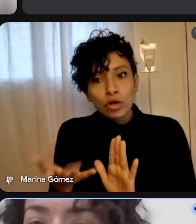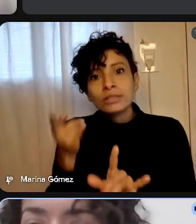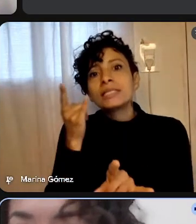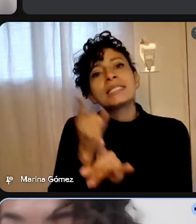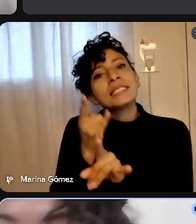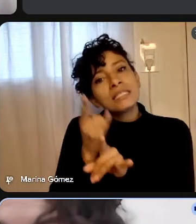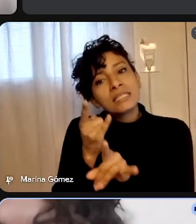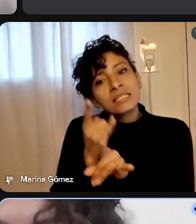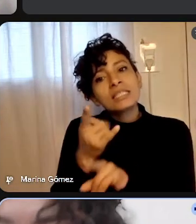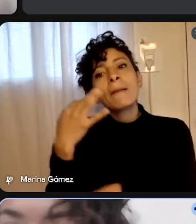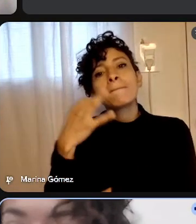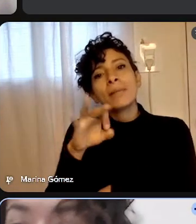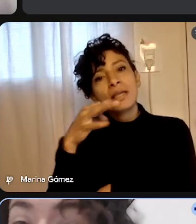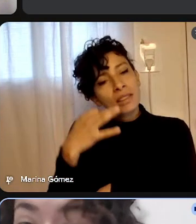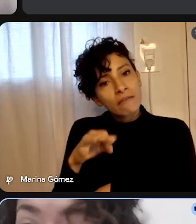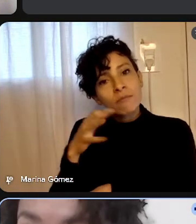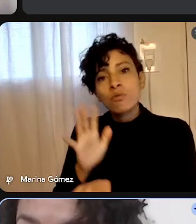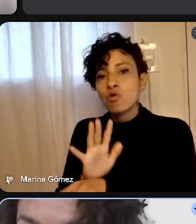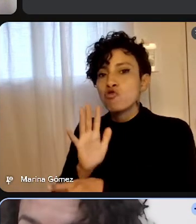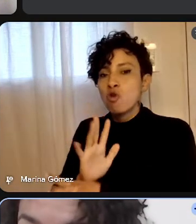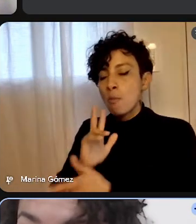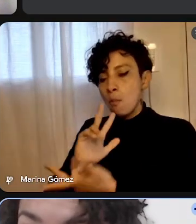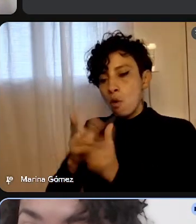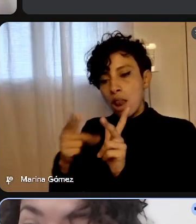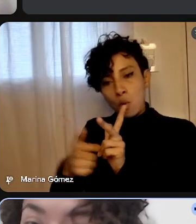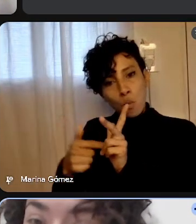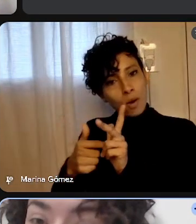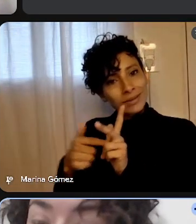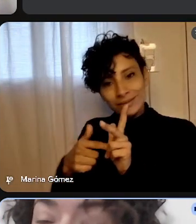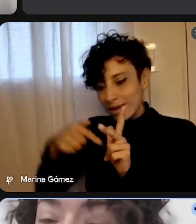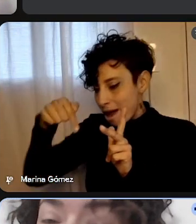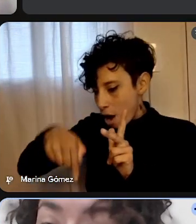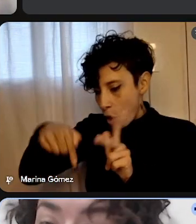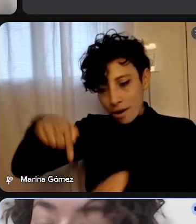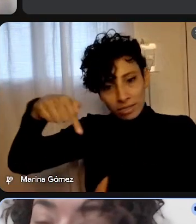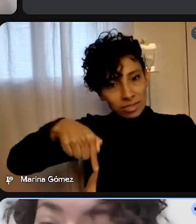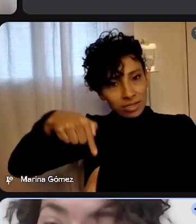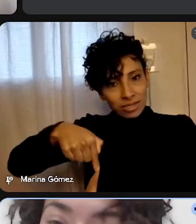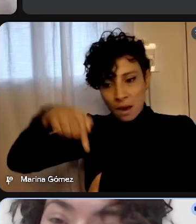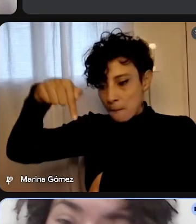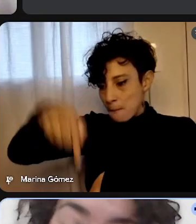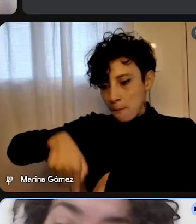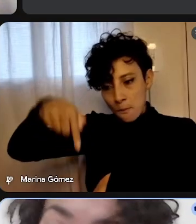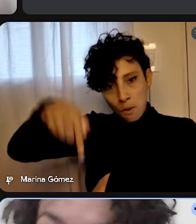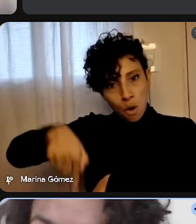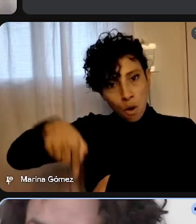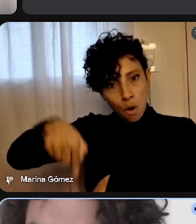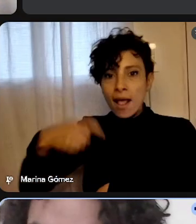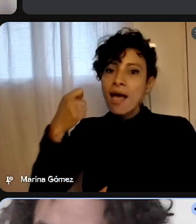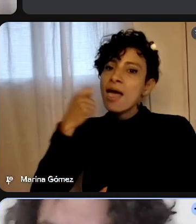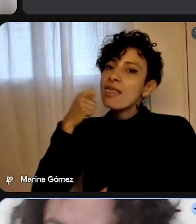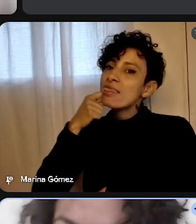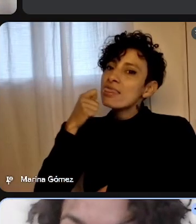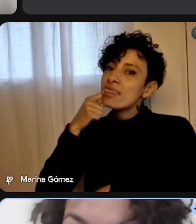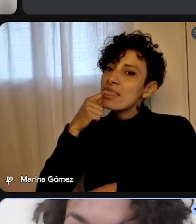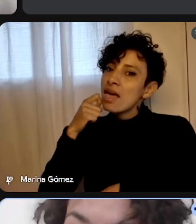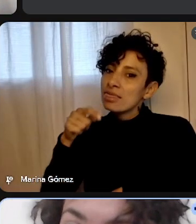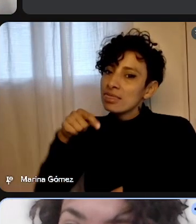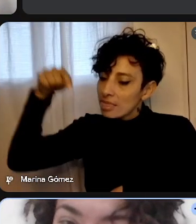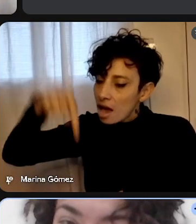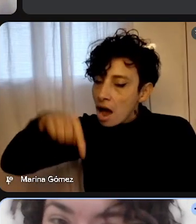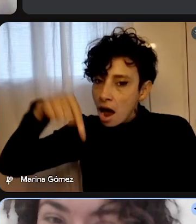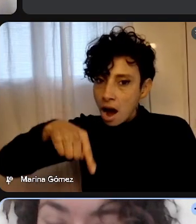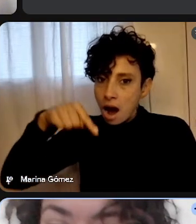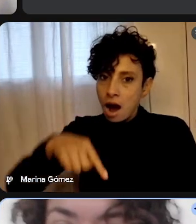brindar una lengua viva, digamos, que tenga que ver con el uso de las personas sordas actuales,